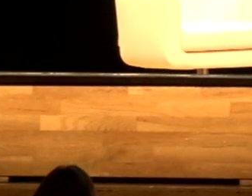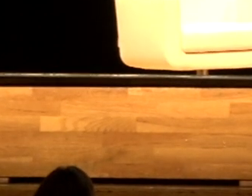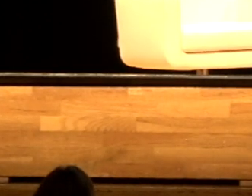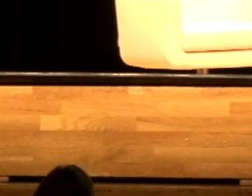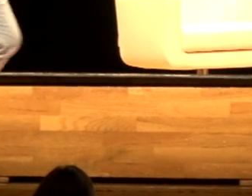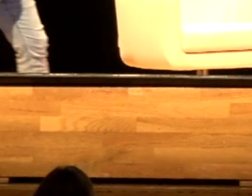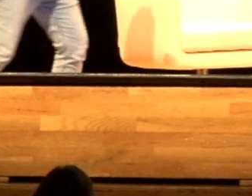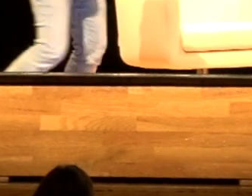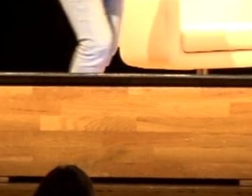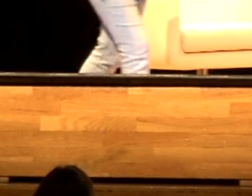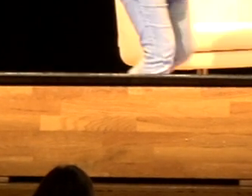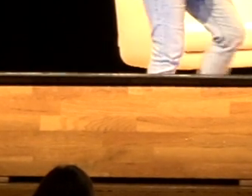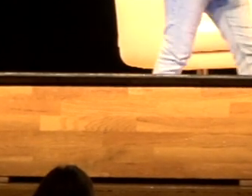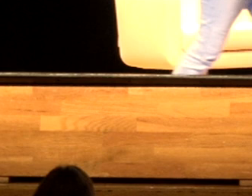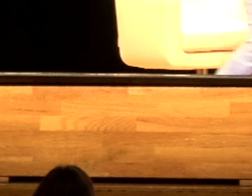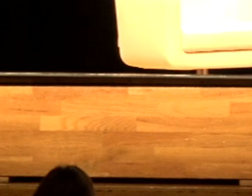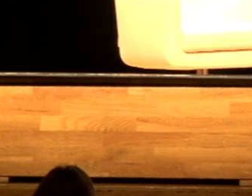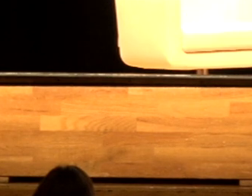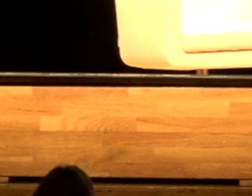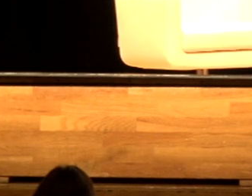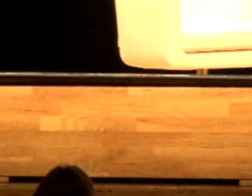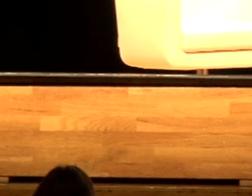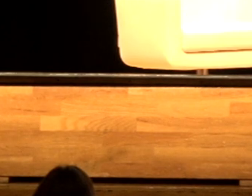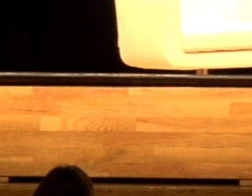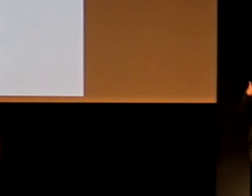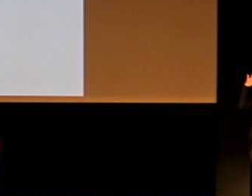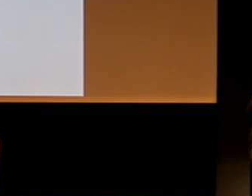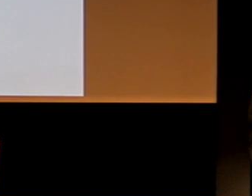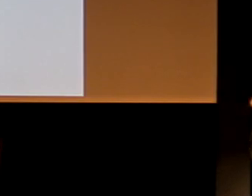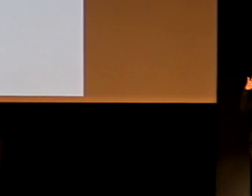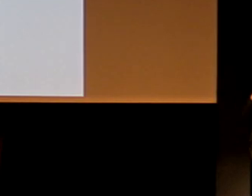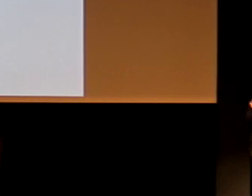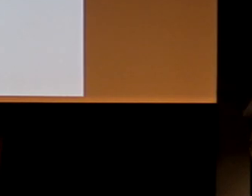meco tu para explicaros todavía hoy